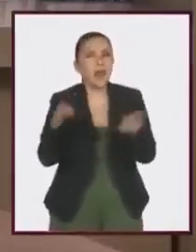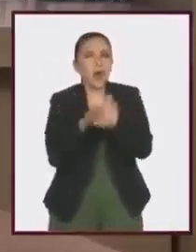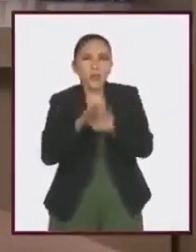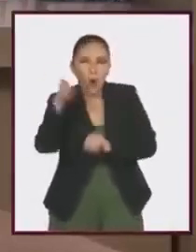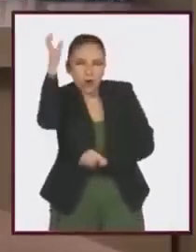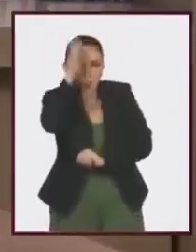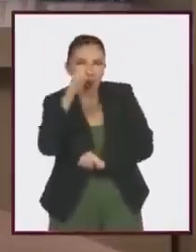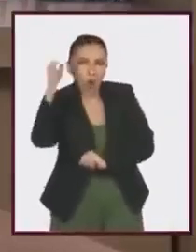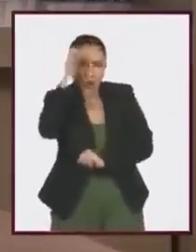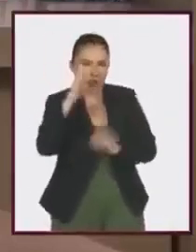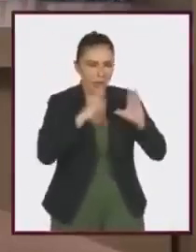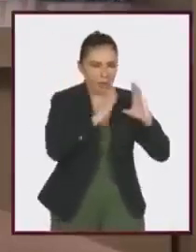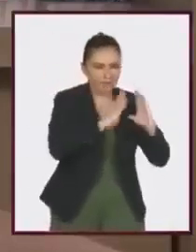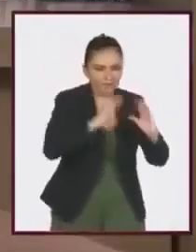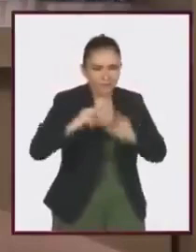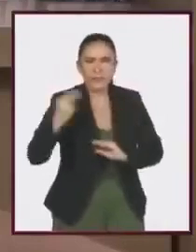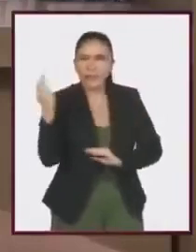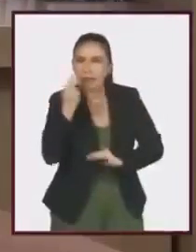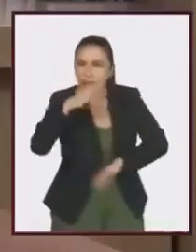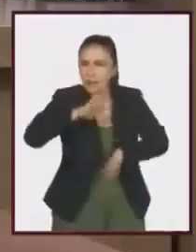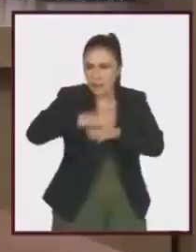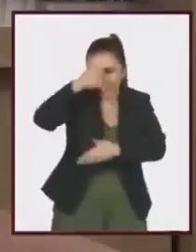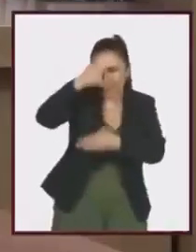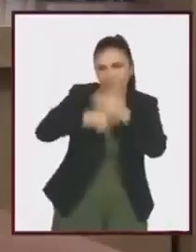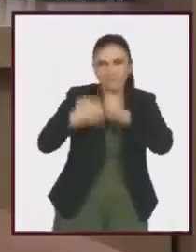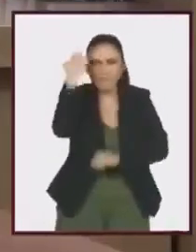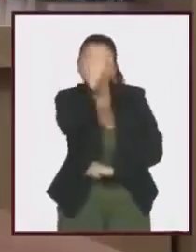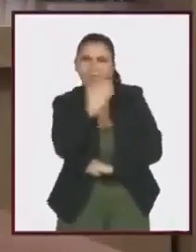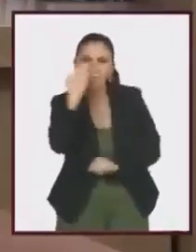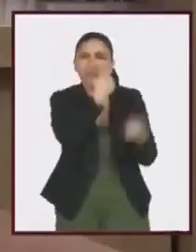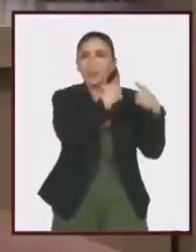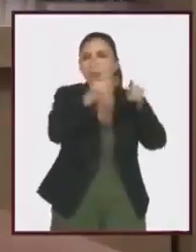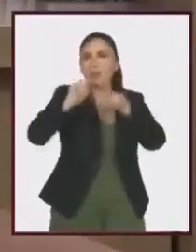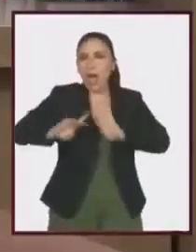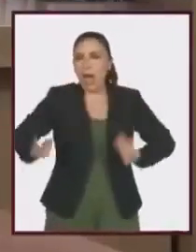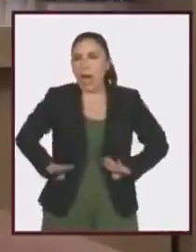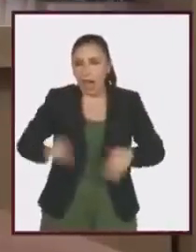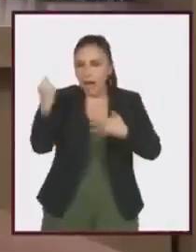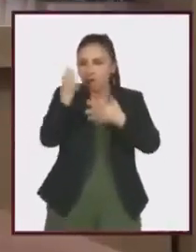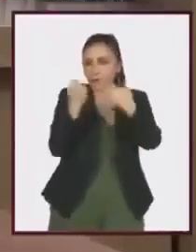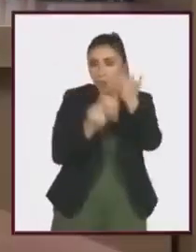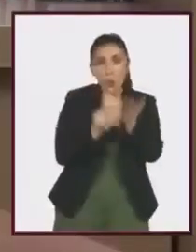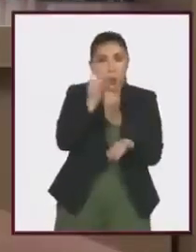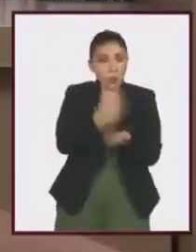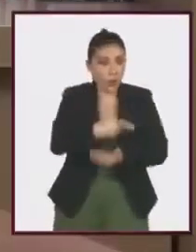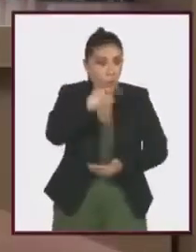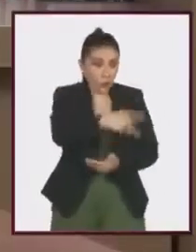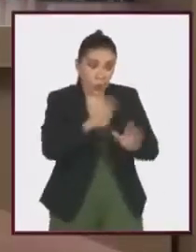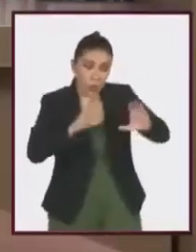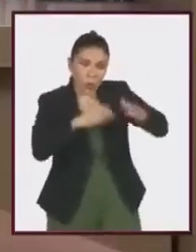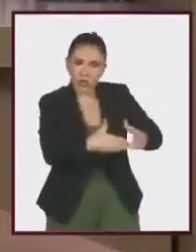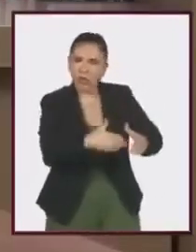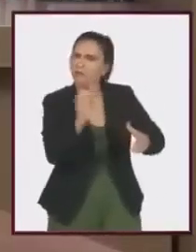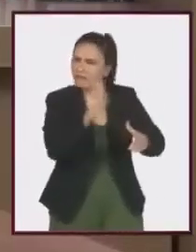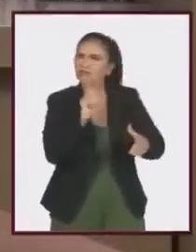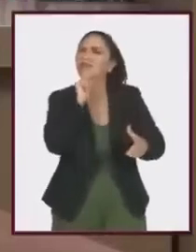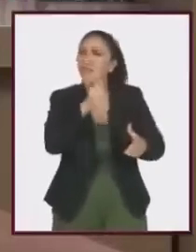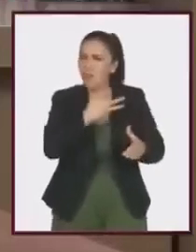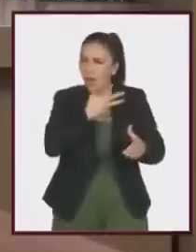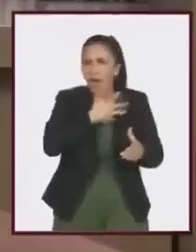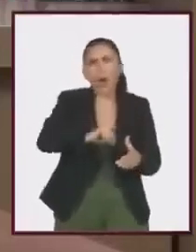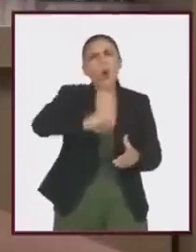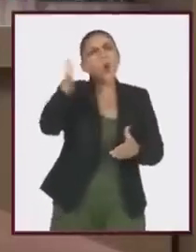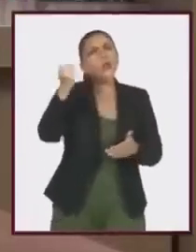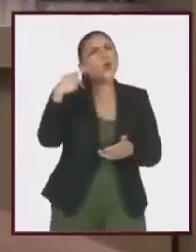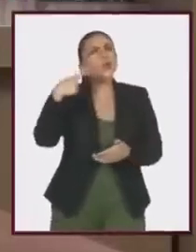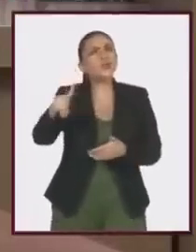en que es necesario analizar todos los elementos que provienen no solo de la comunidad, sino a veces también de